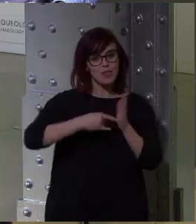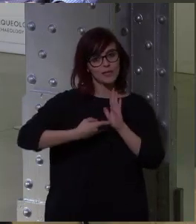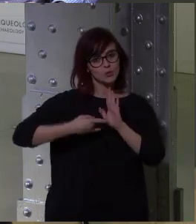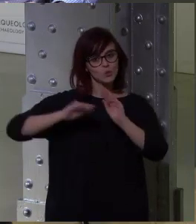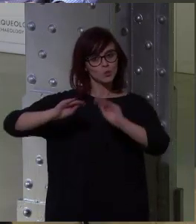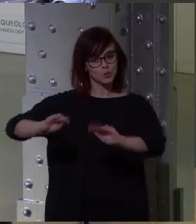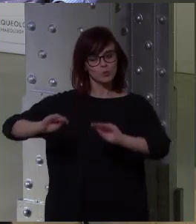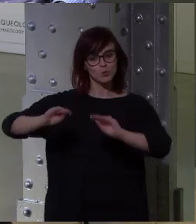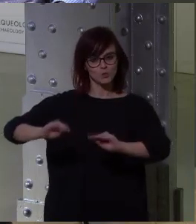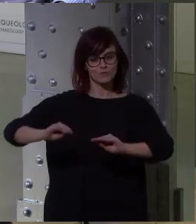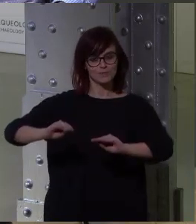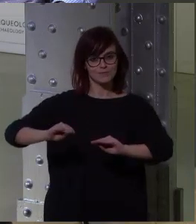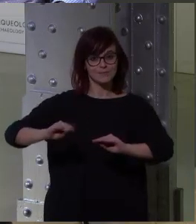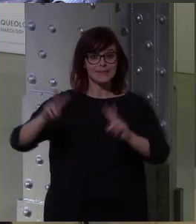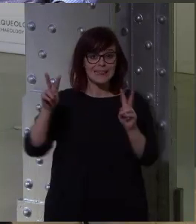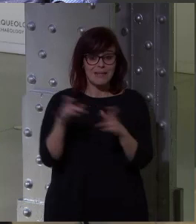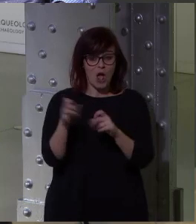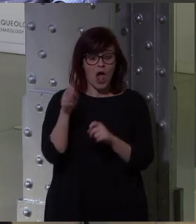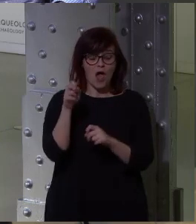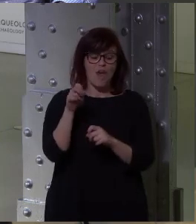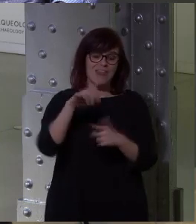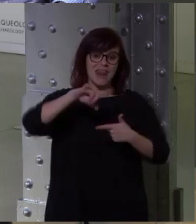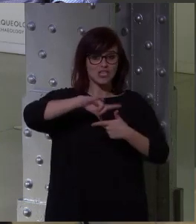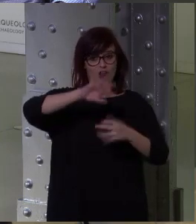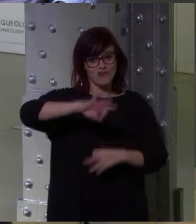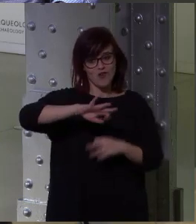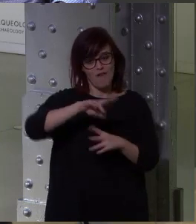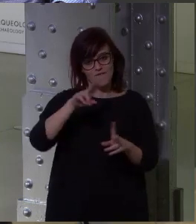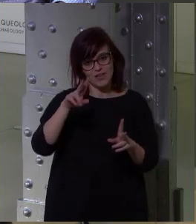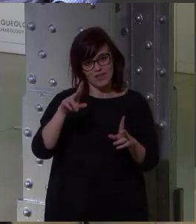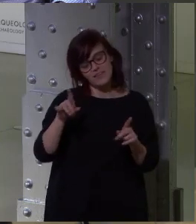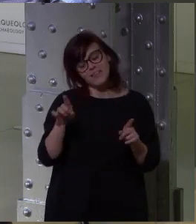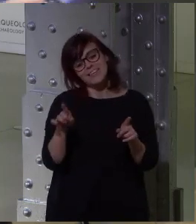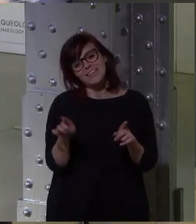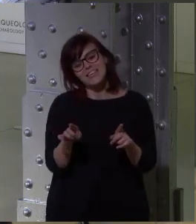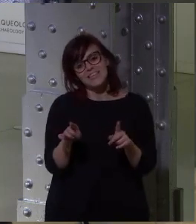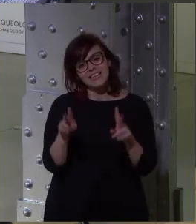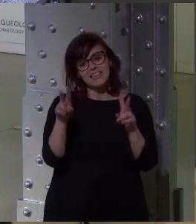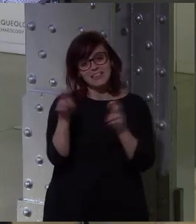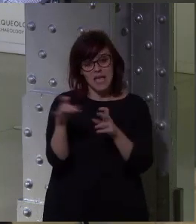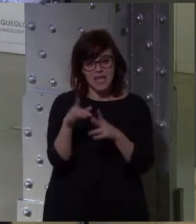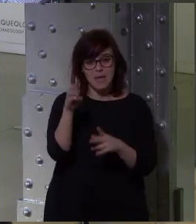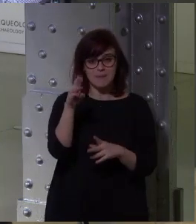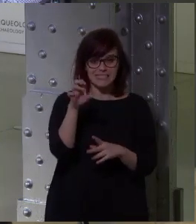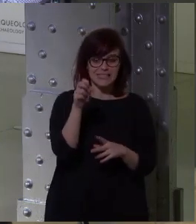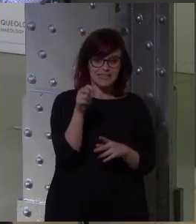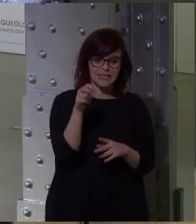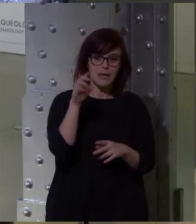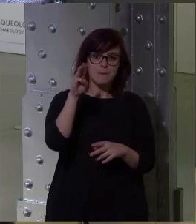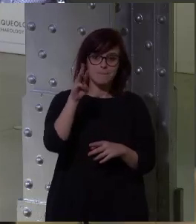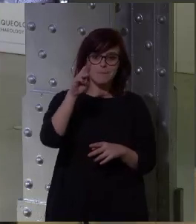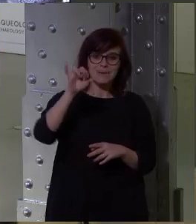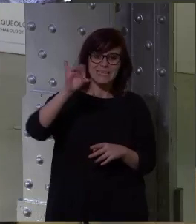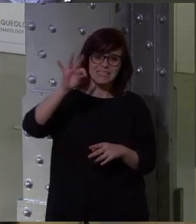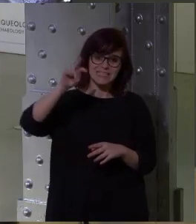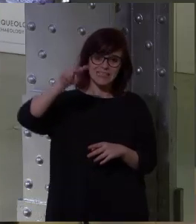proyectos de National Geographic con Pristine Seas, pristinos lo